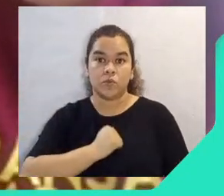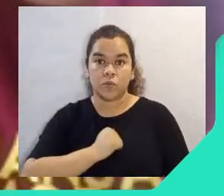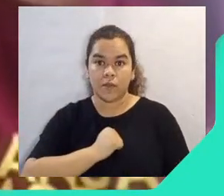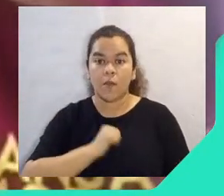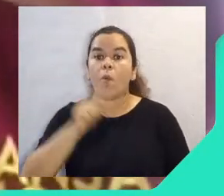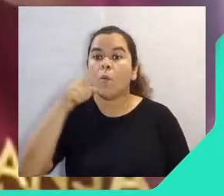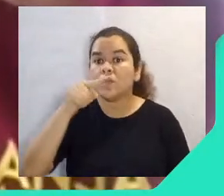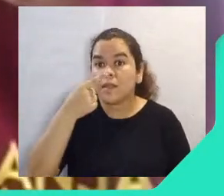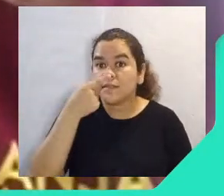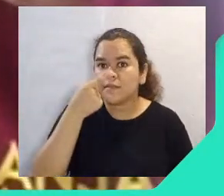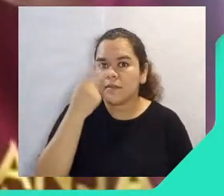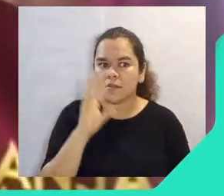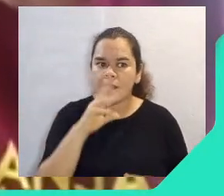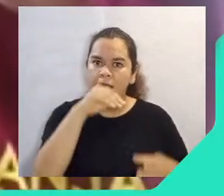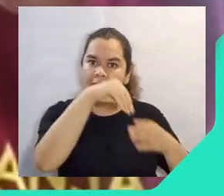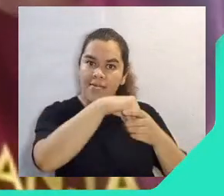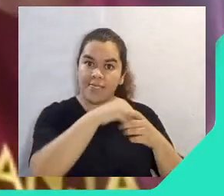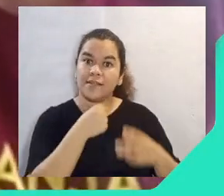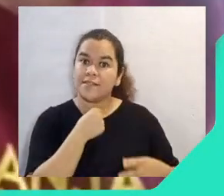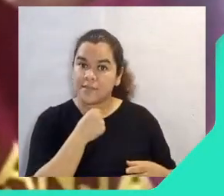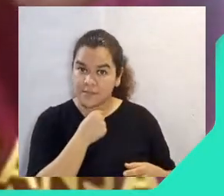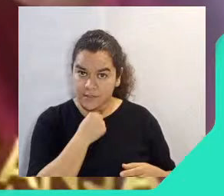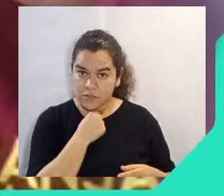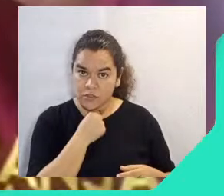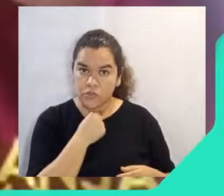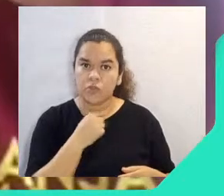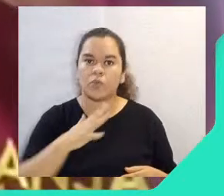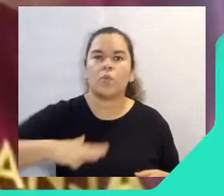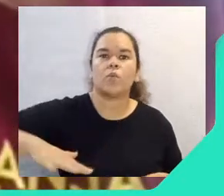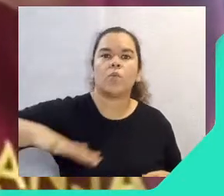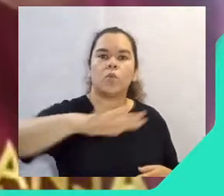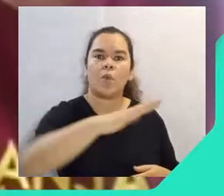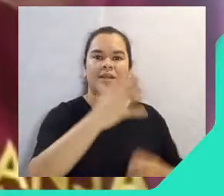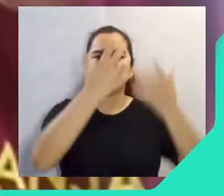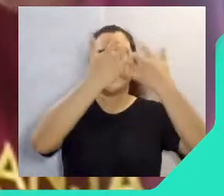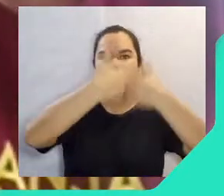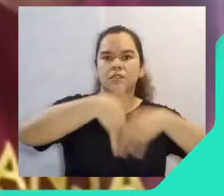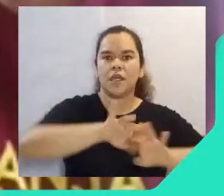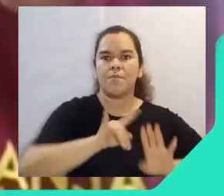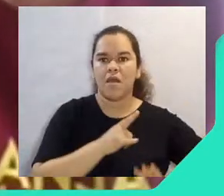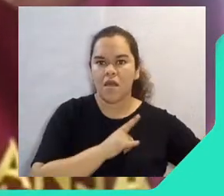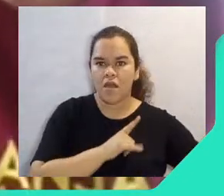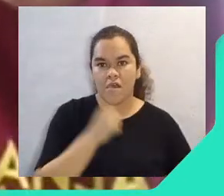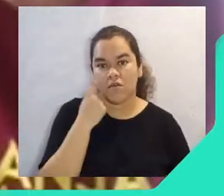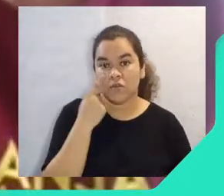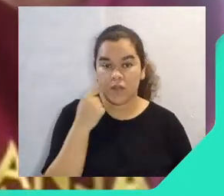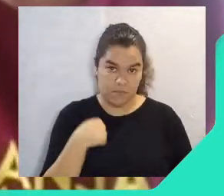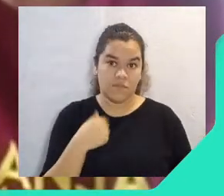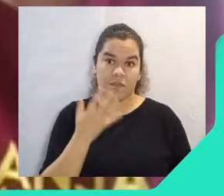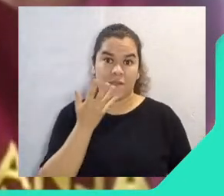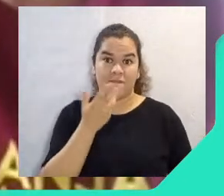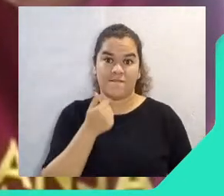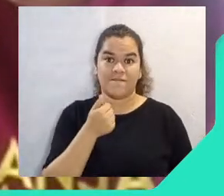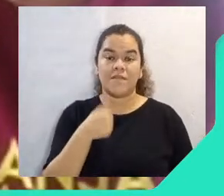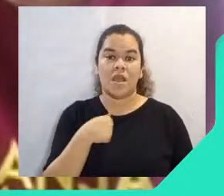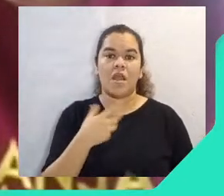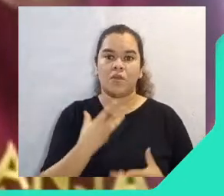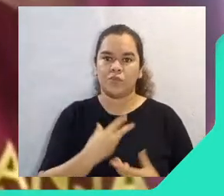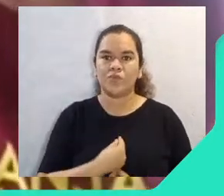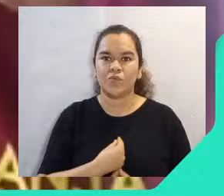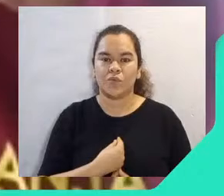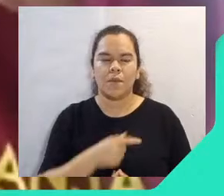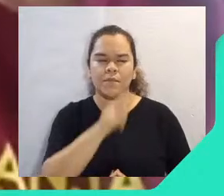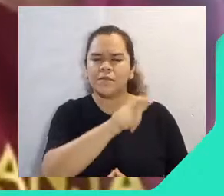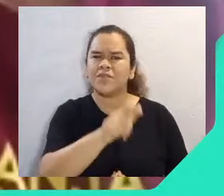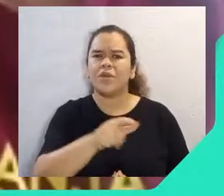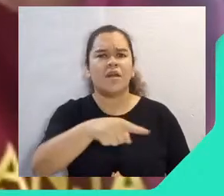quieren integrarse un poco más en el ambiente universitario, a mí eso me ayudó muchísimo, aprovechar a estas personas que están siempre dispuestas